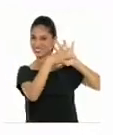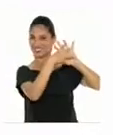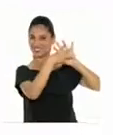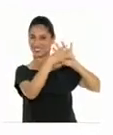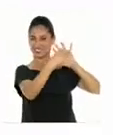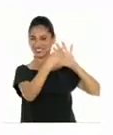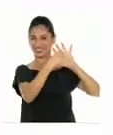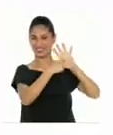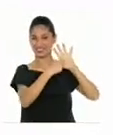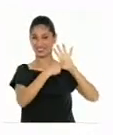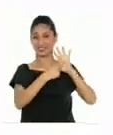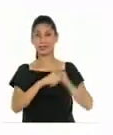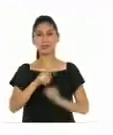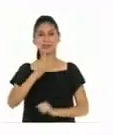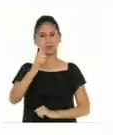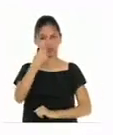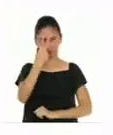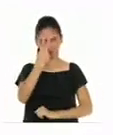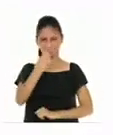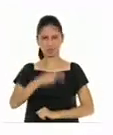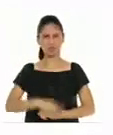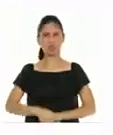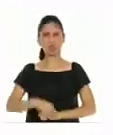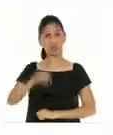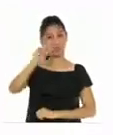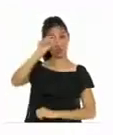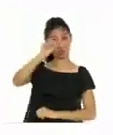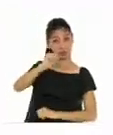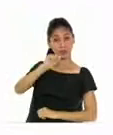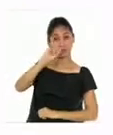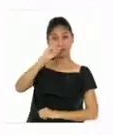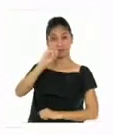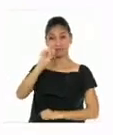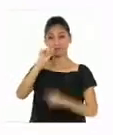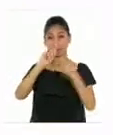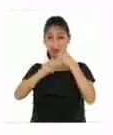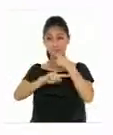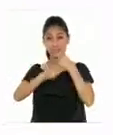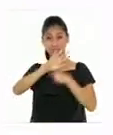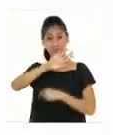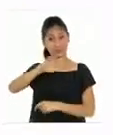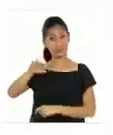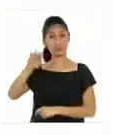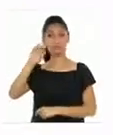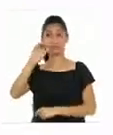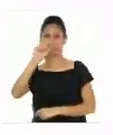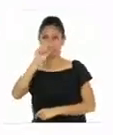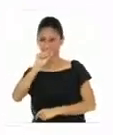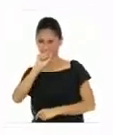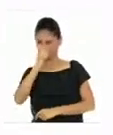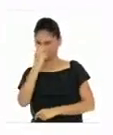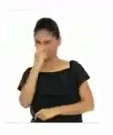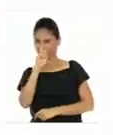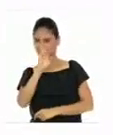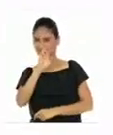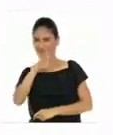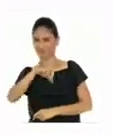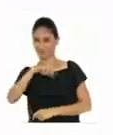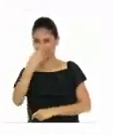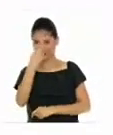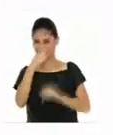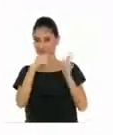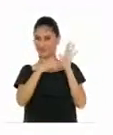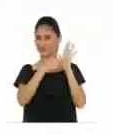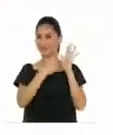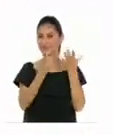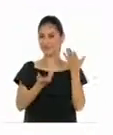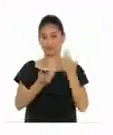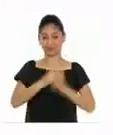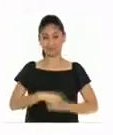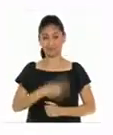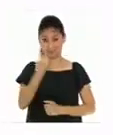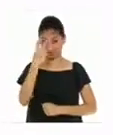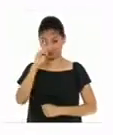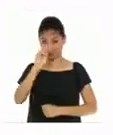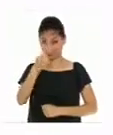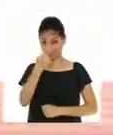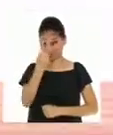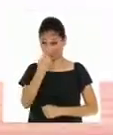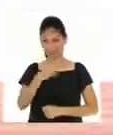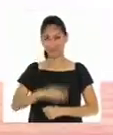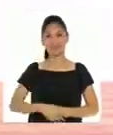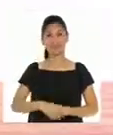a hacer un six step. Es un paso de breakdance que consiste en 6 movimientos. Eso es lo que significa. Vamos a marcarlo primero